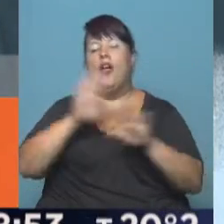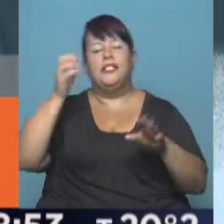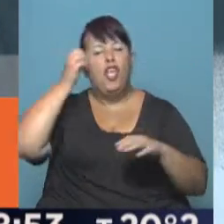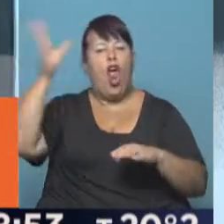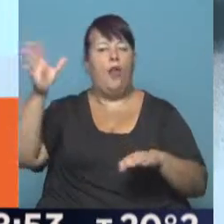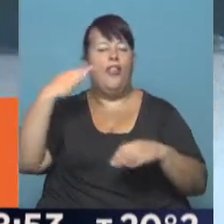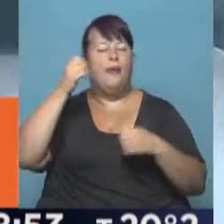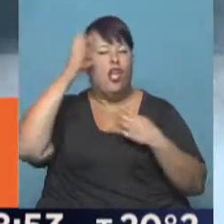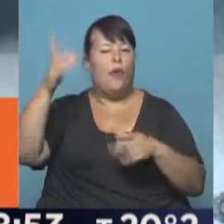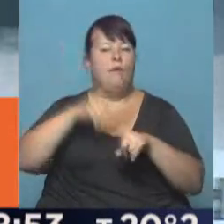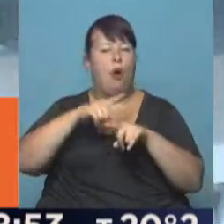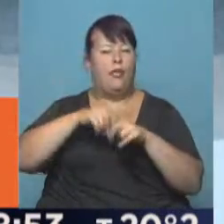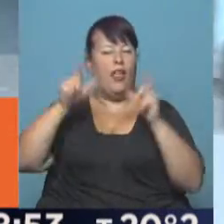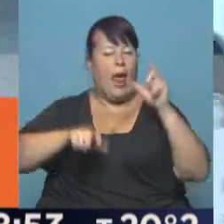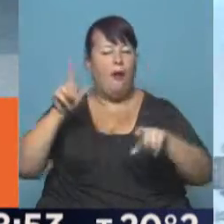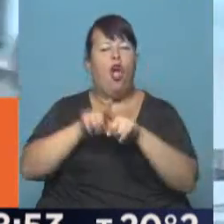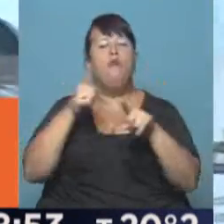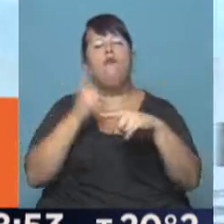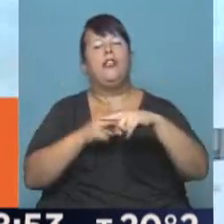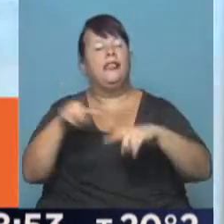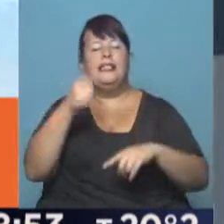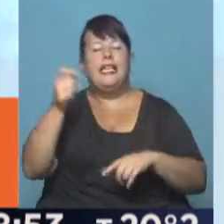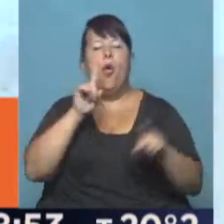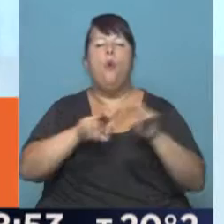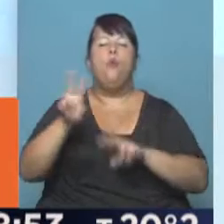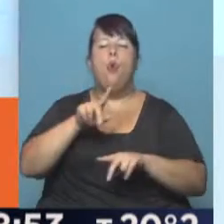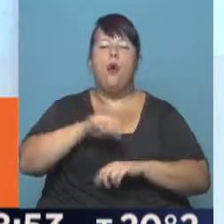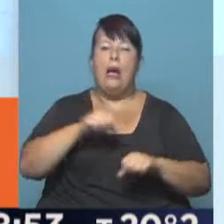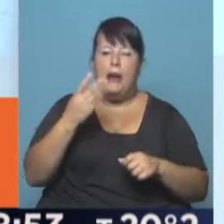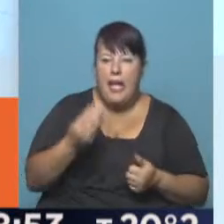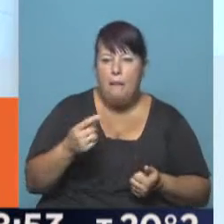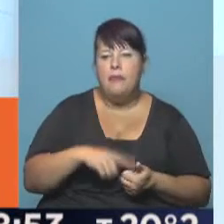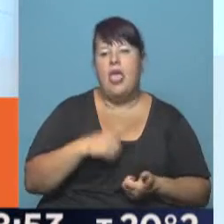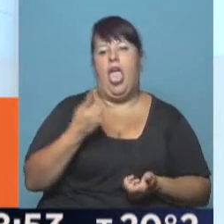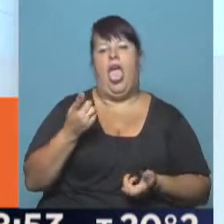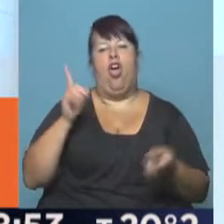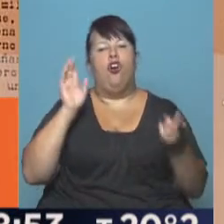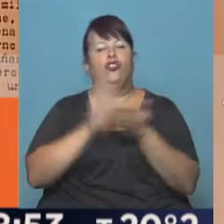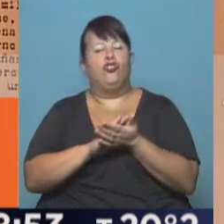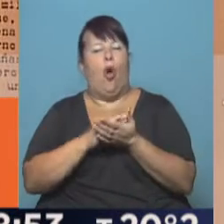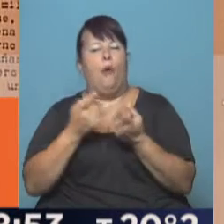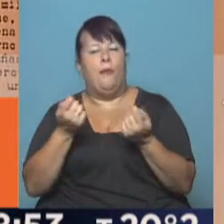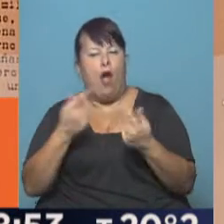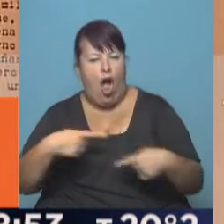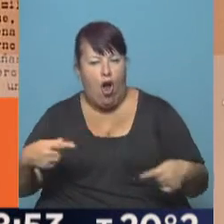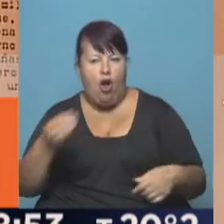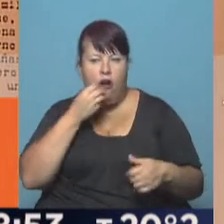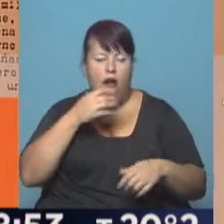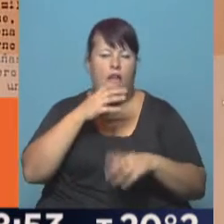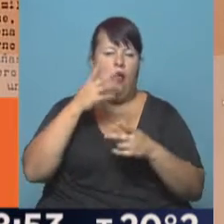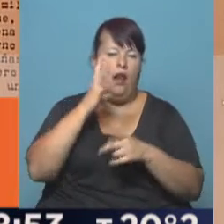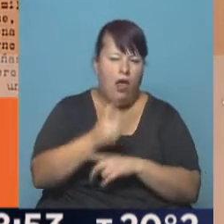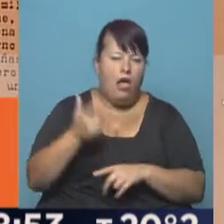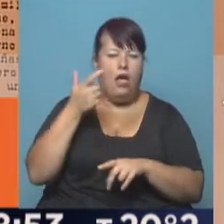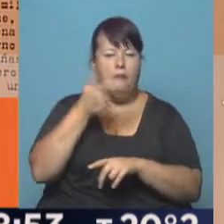recuerde el proceso de la Unidad Popular como algo positivo, sino como algo a temer, con algo relacionado a la escasez, al delito,